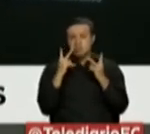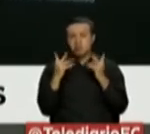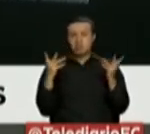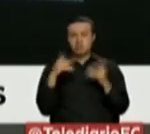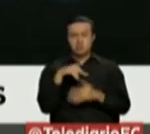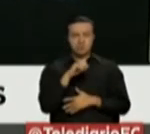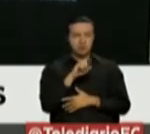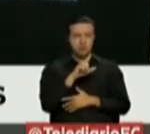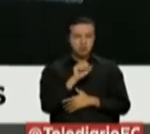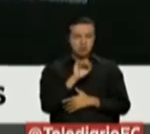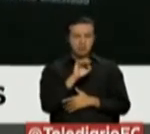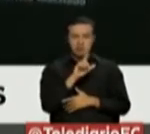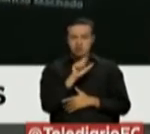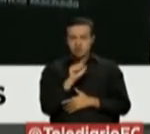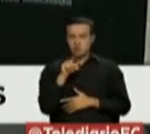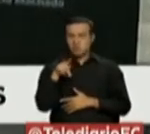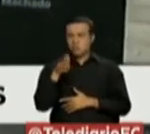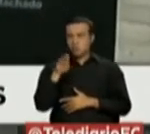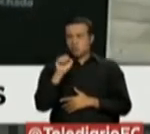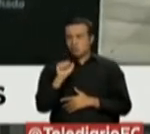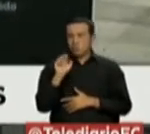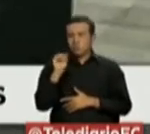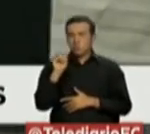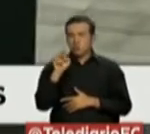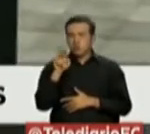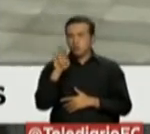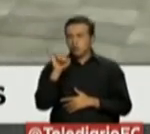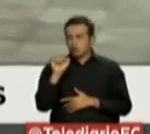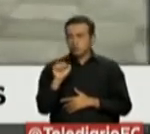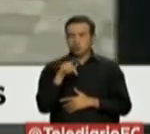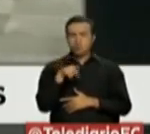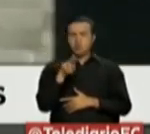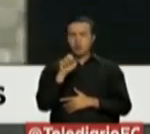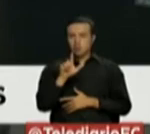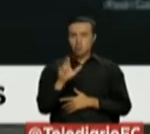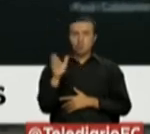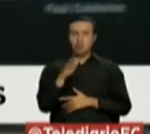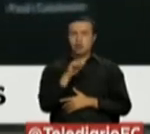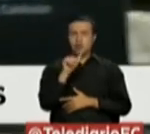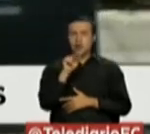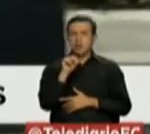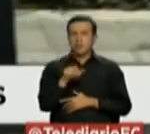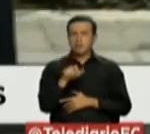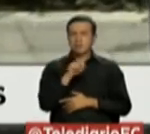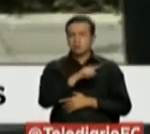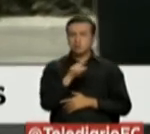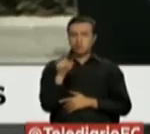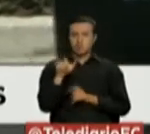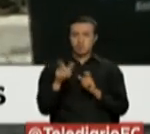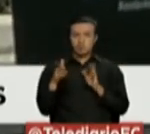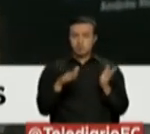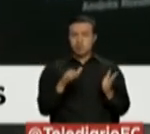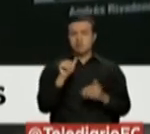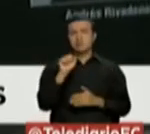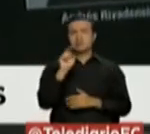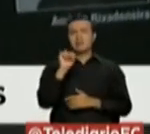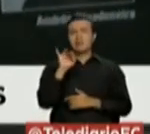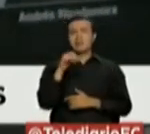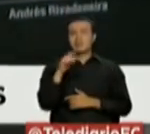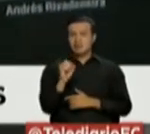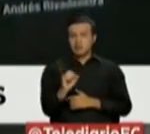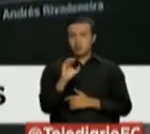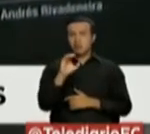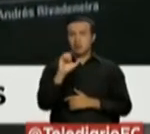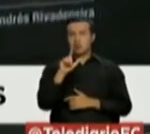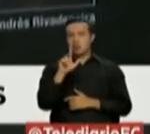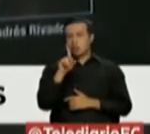a Paola Fletcher, Pablo Bernal, Mauricio Machado, Paul Calderón, Andrés Rivadeneira, Santiago Alarcón,